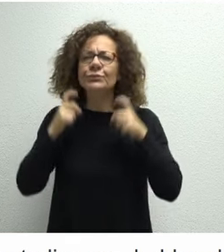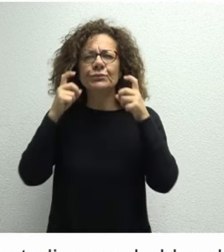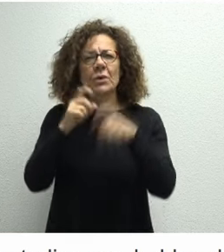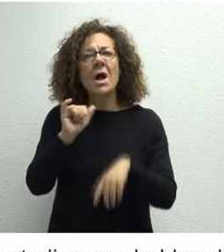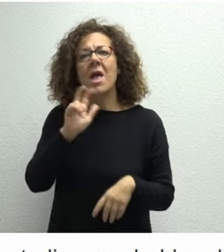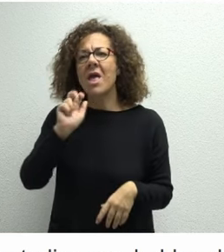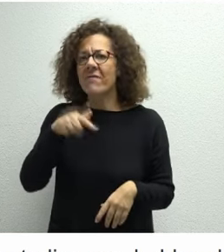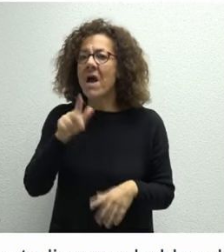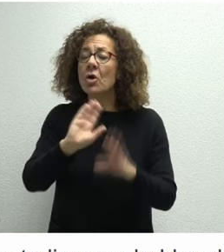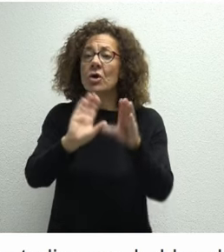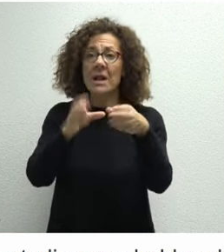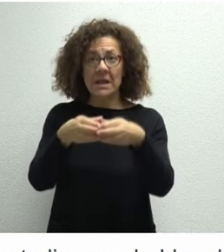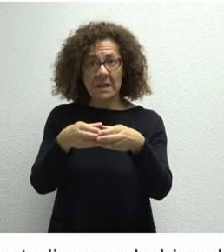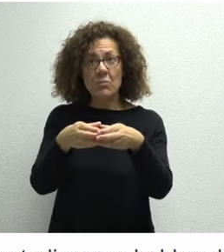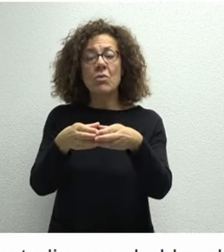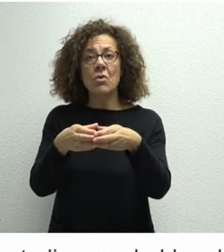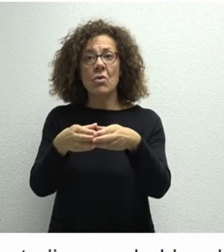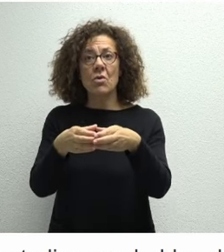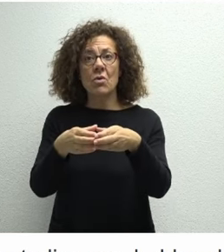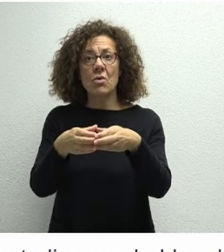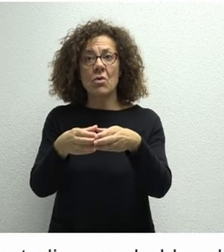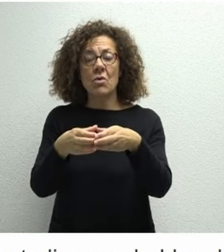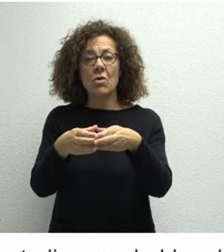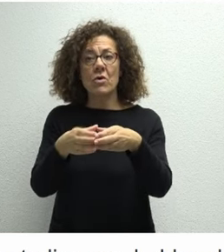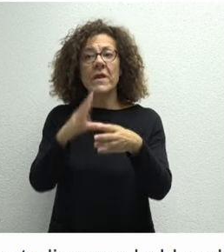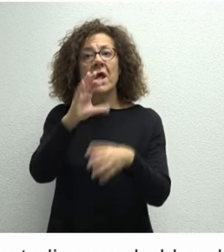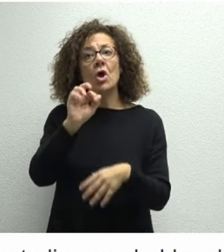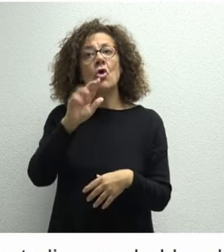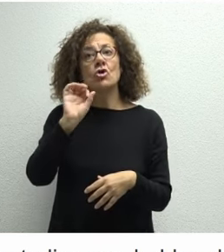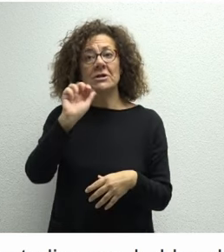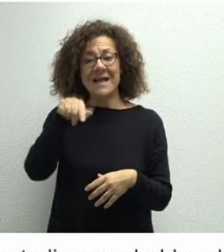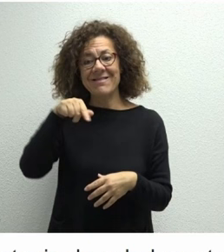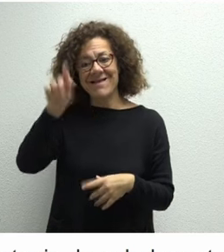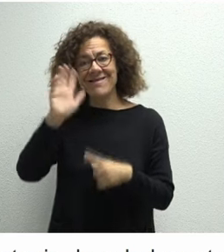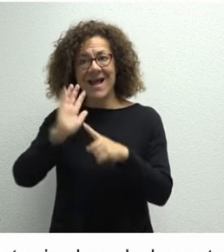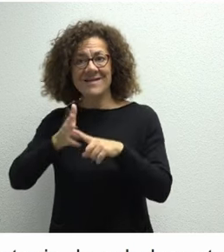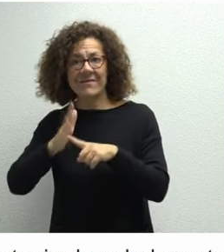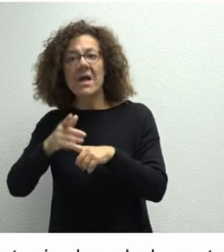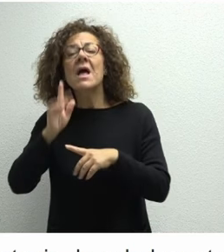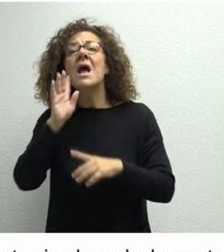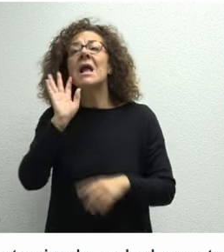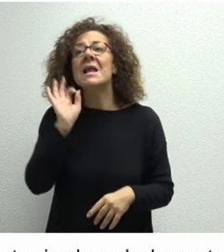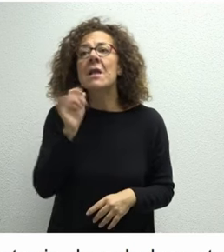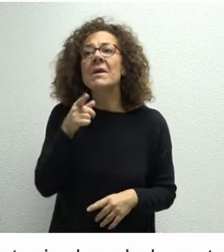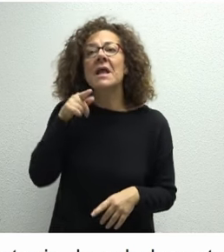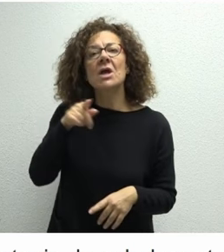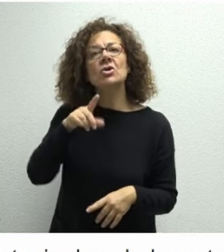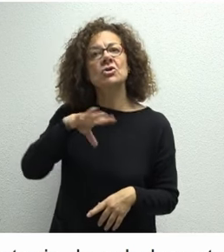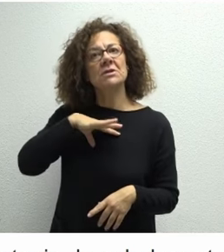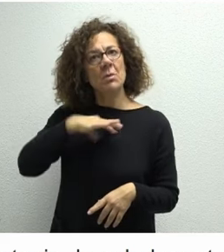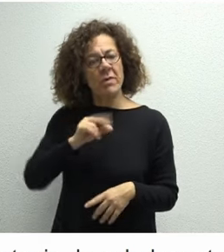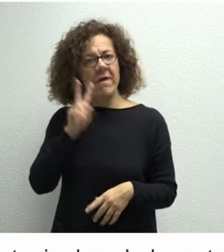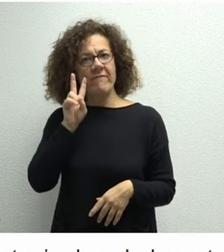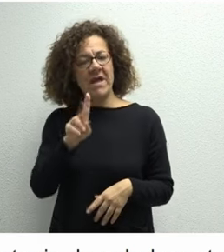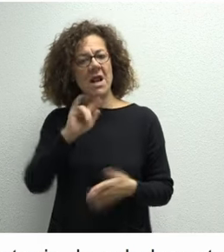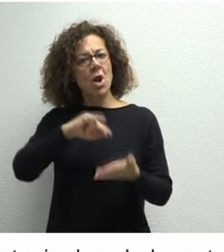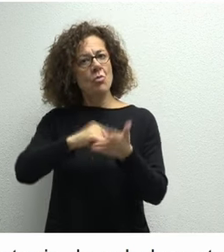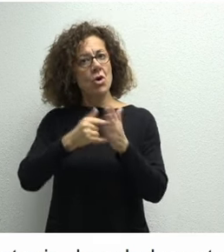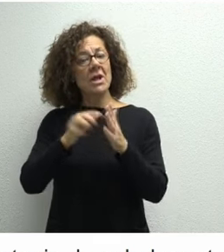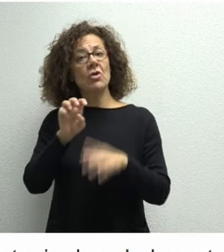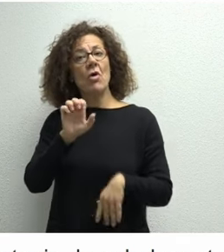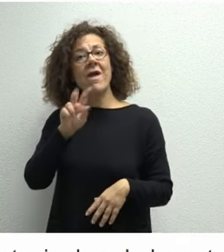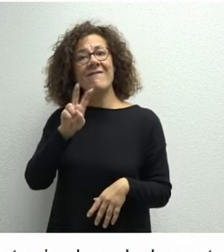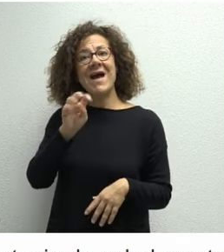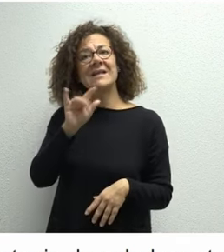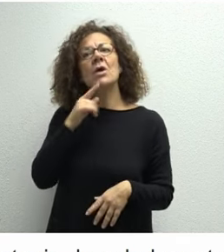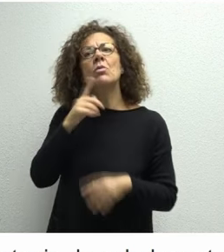Iván con el equipo eh corsán No de Castilla la Mancha que realmente pues incluso pueda vislumbrar el proyecto batra como